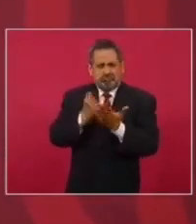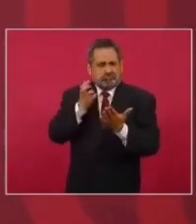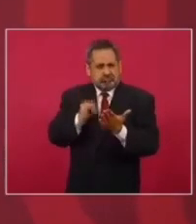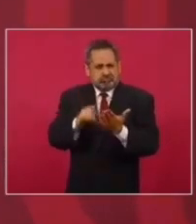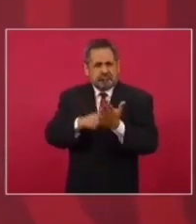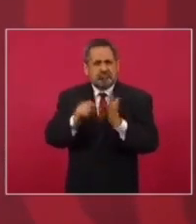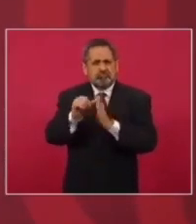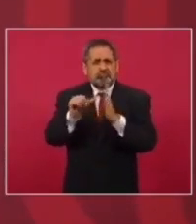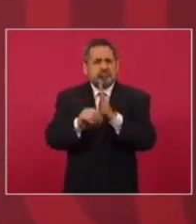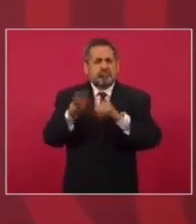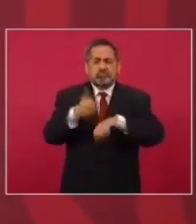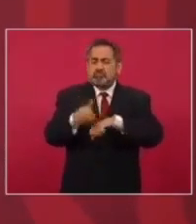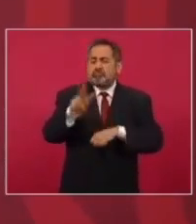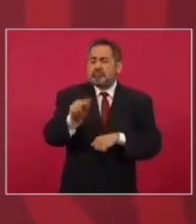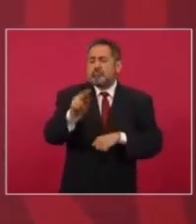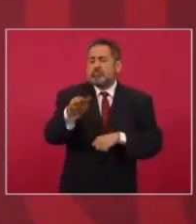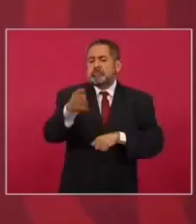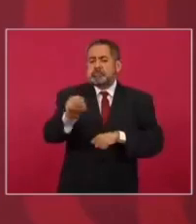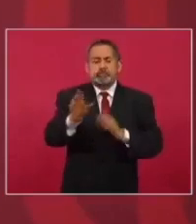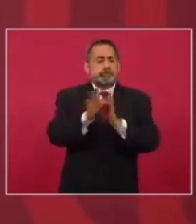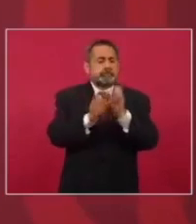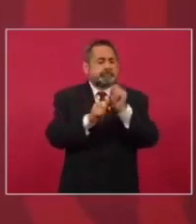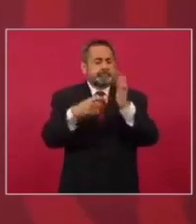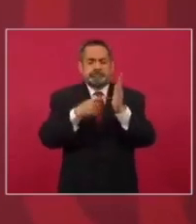en el artículo 89 de la constitución